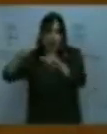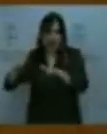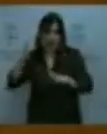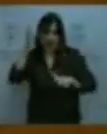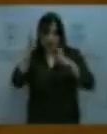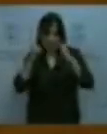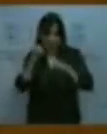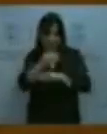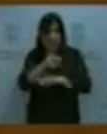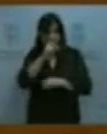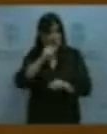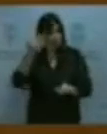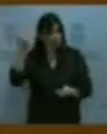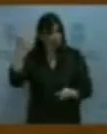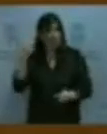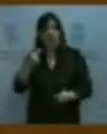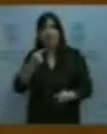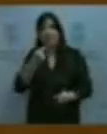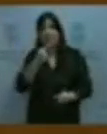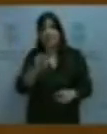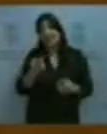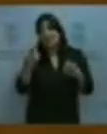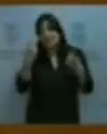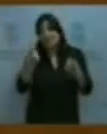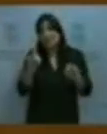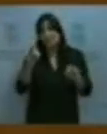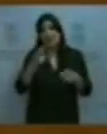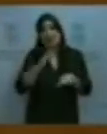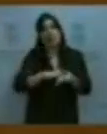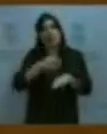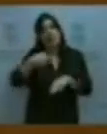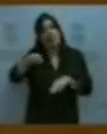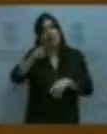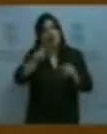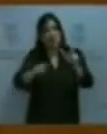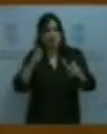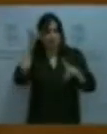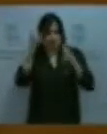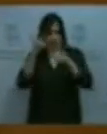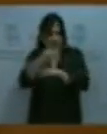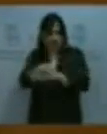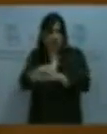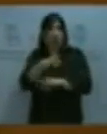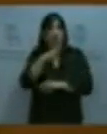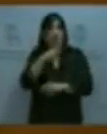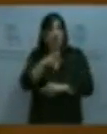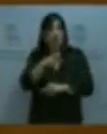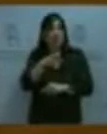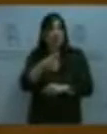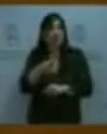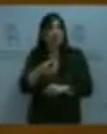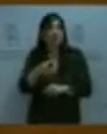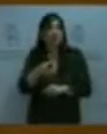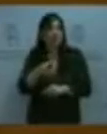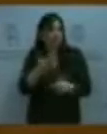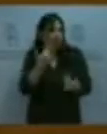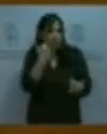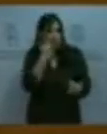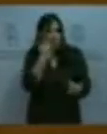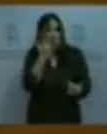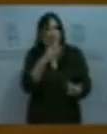criminalizar a los ganaderos porque se contó el bulo de que estaban en un fraude de